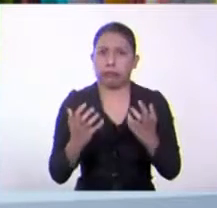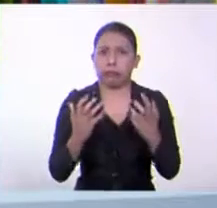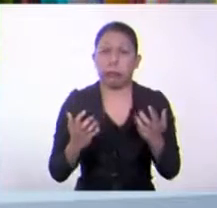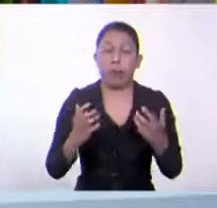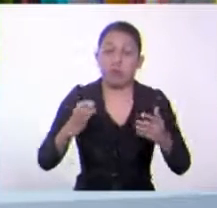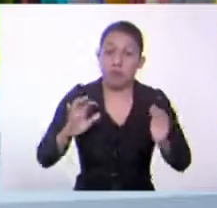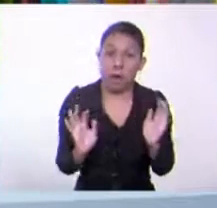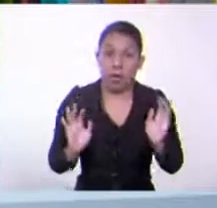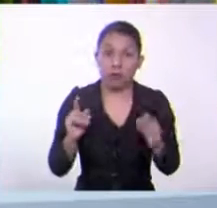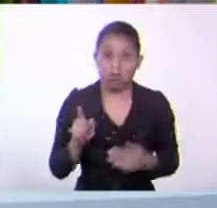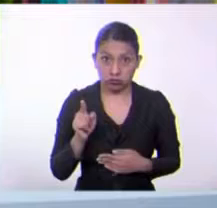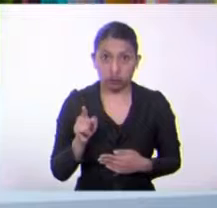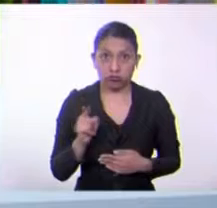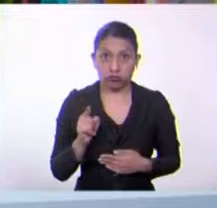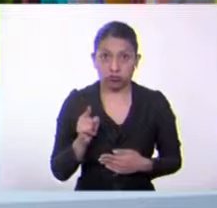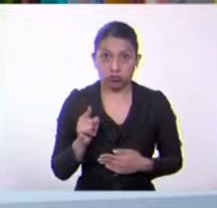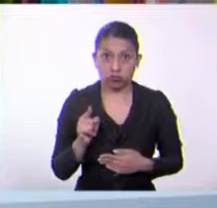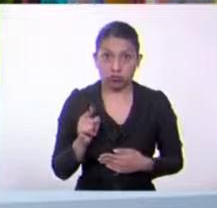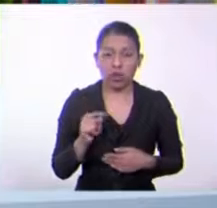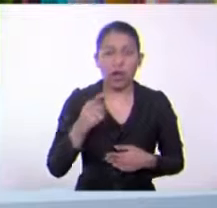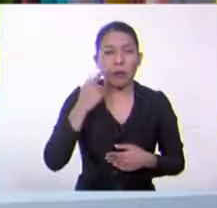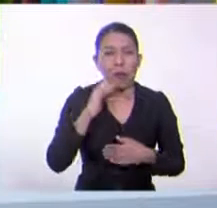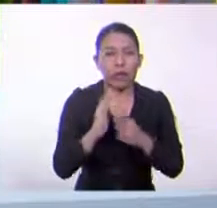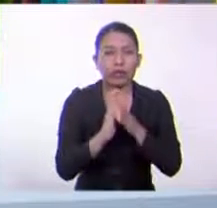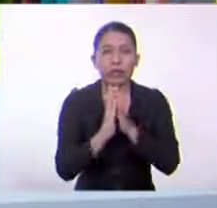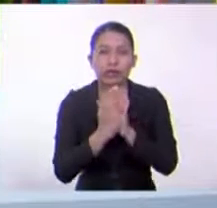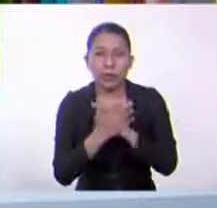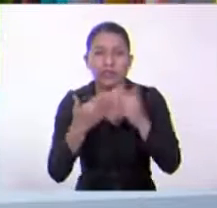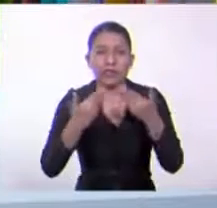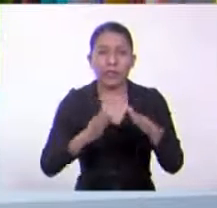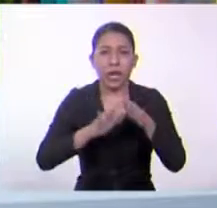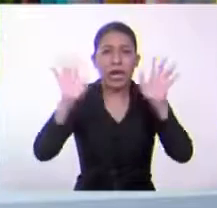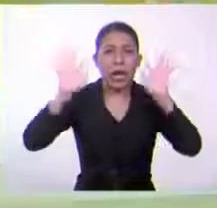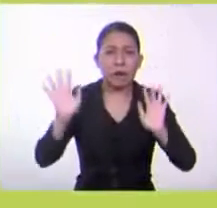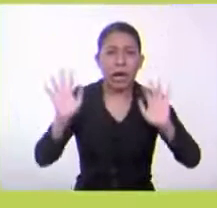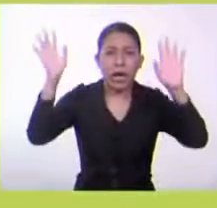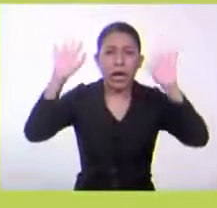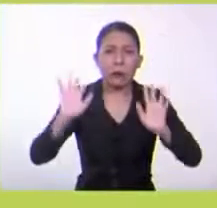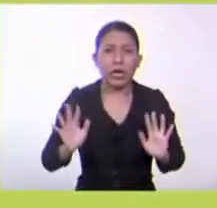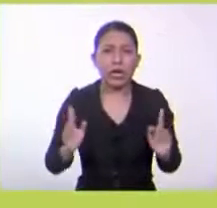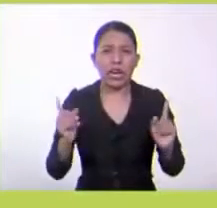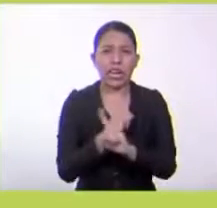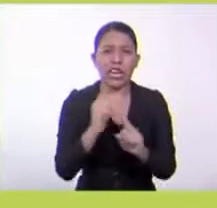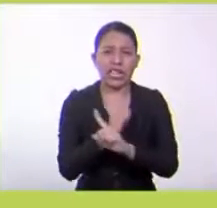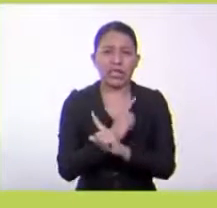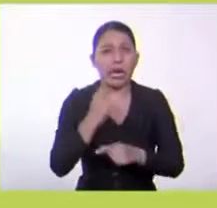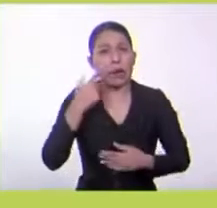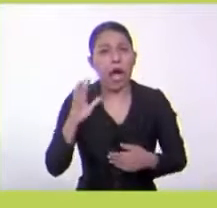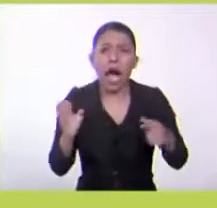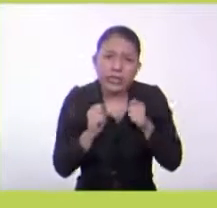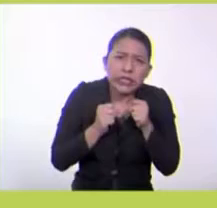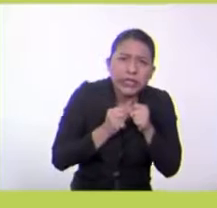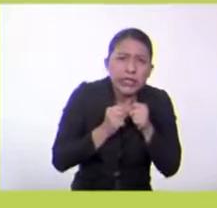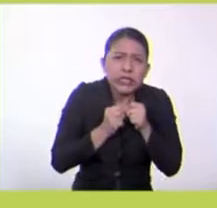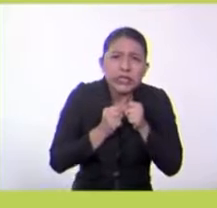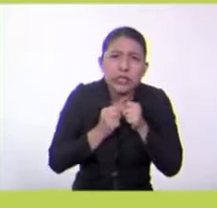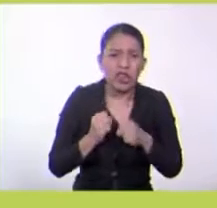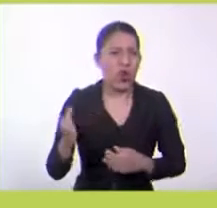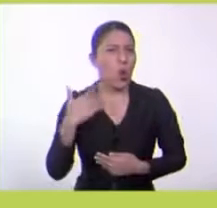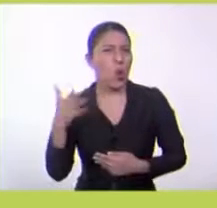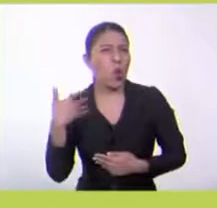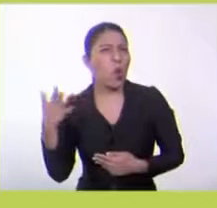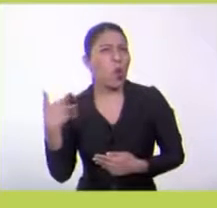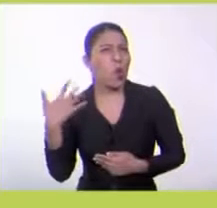es adaptarse a muchos climas y condiciones cambiantes, con frío, con